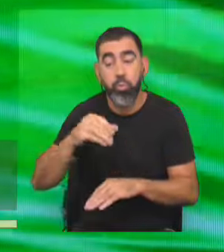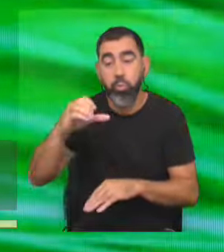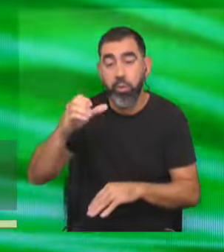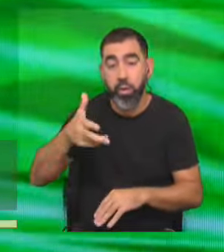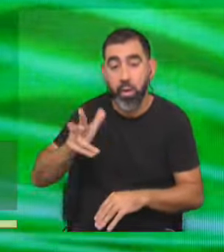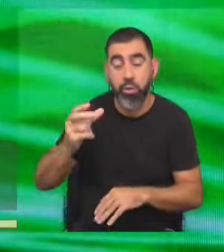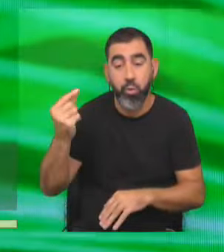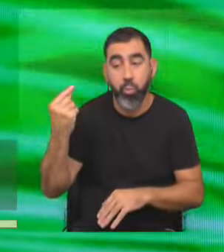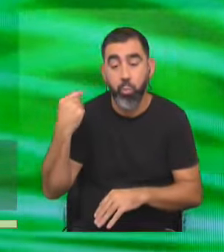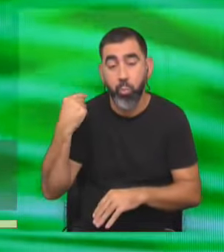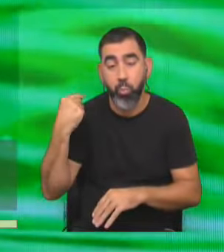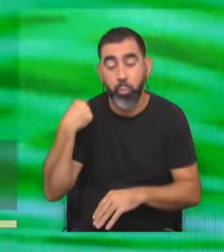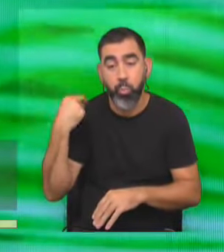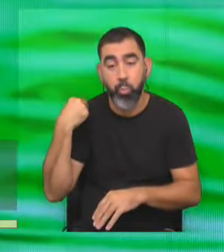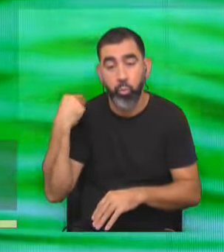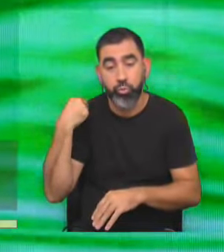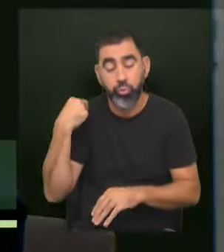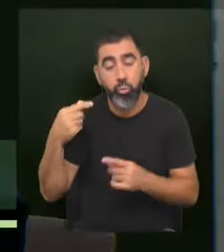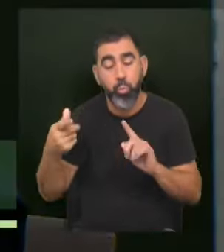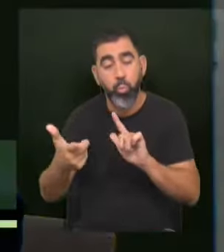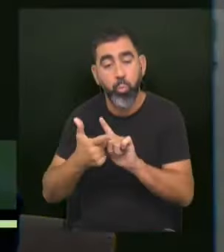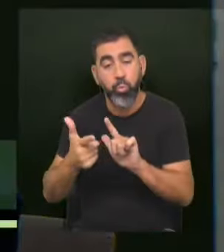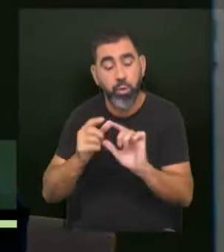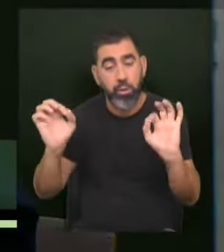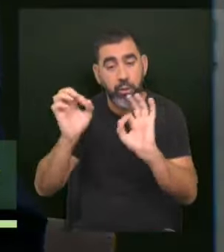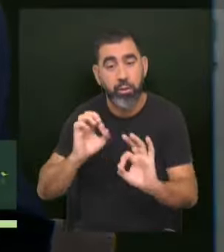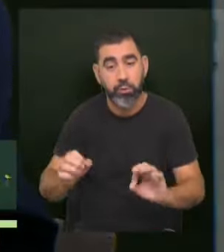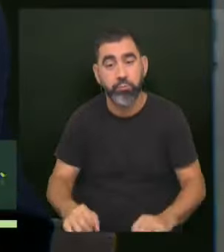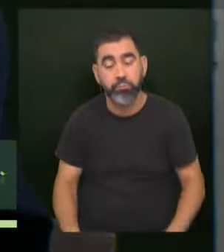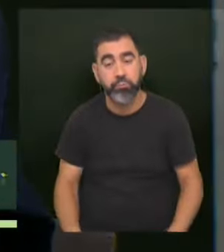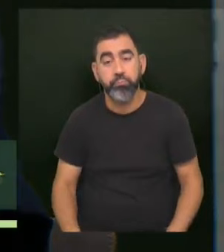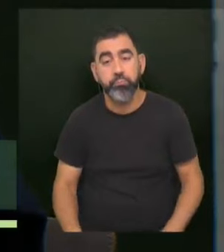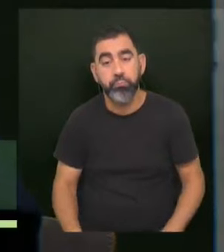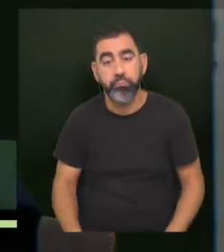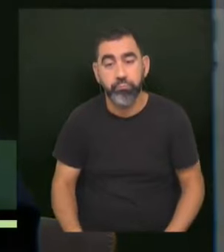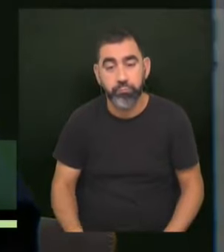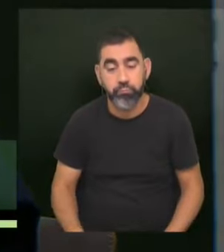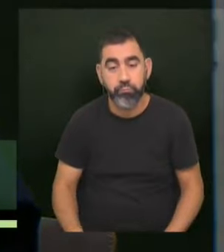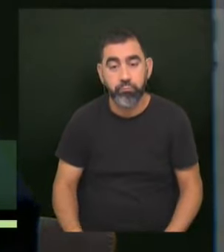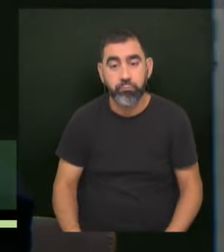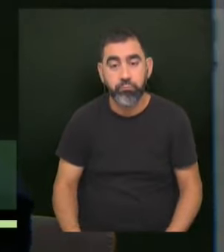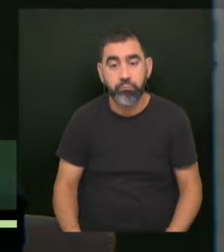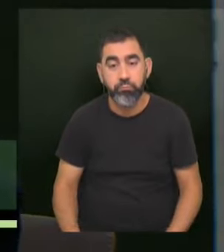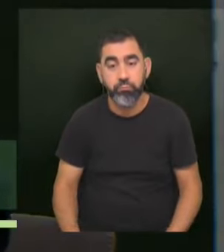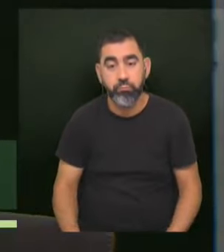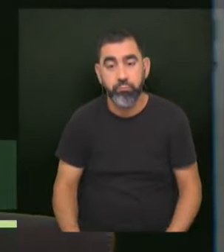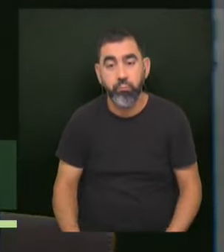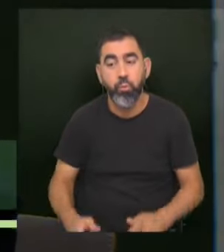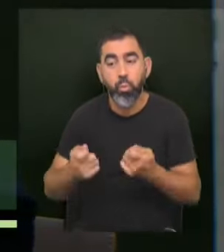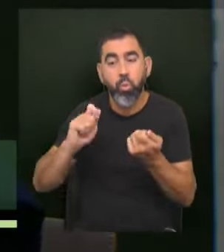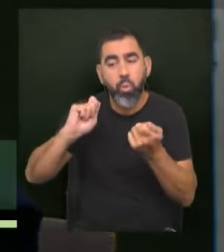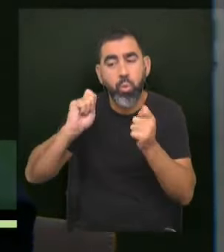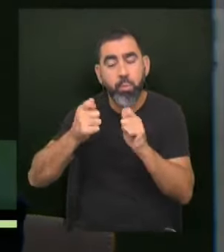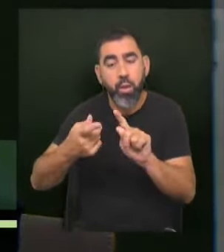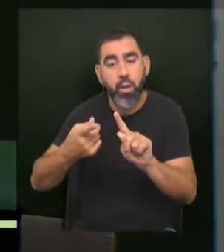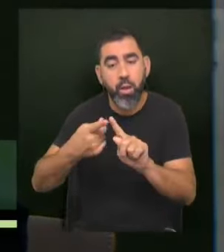corresponde a posito de punt car carreta no hay Y eso A qué se A qué se debe y ya te lo uno con la siguiente pregunta que te quería hacer que tiene que ver cuándo se rompe ese esos